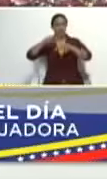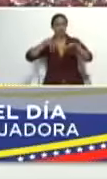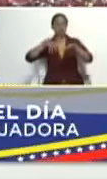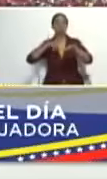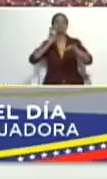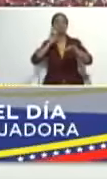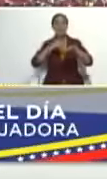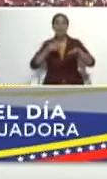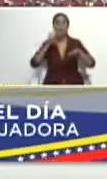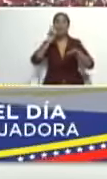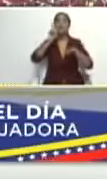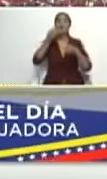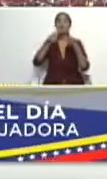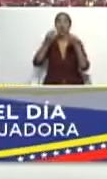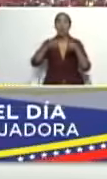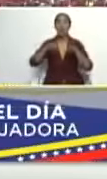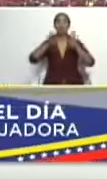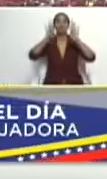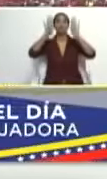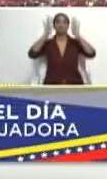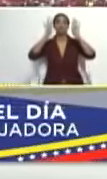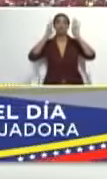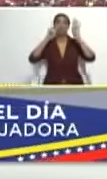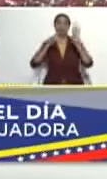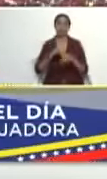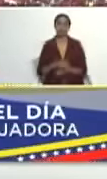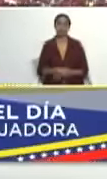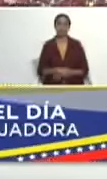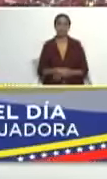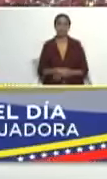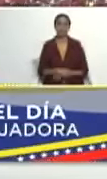¡Levanten las manos! Veníamos en la marcha,